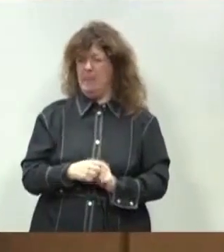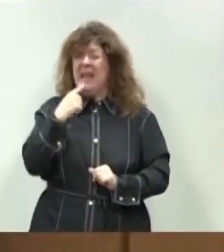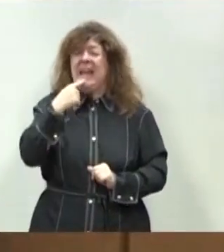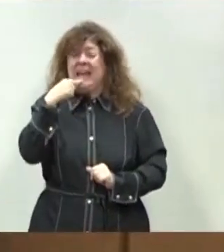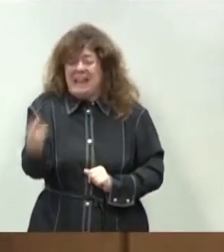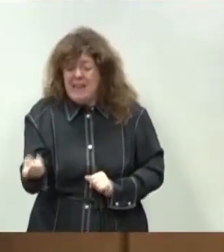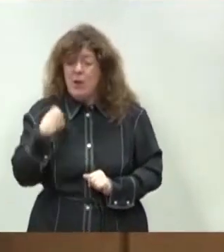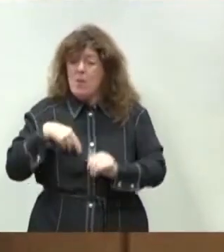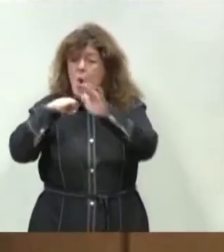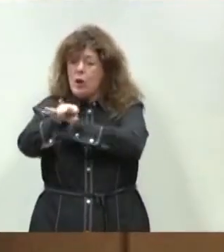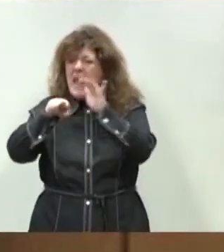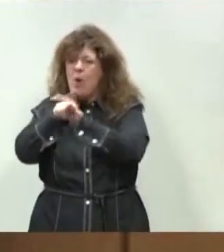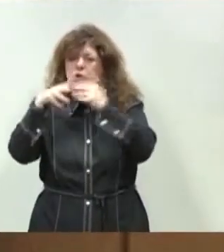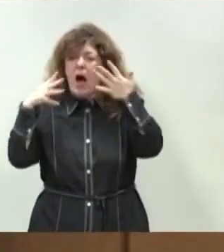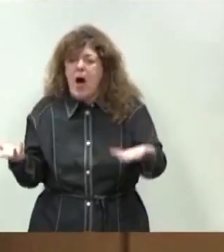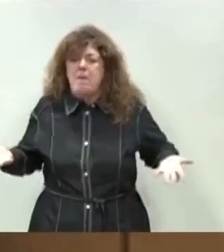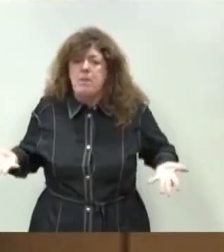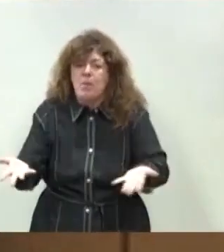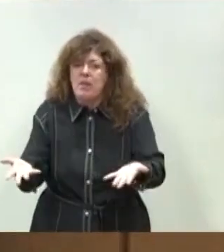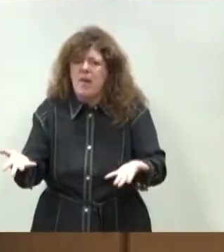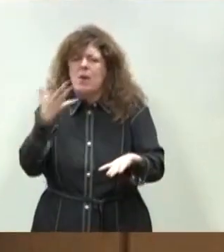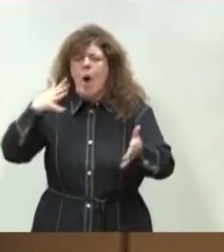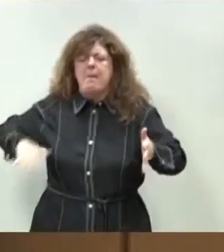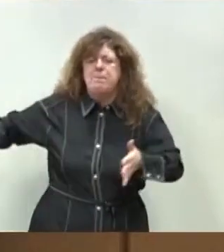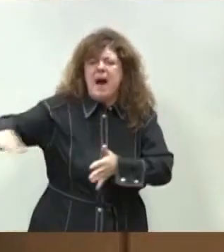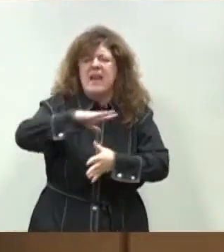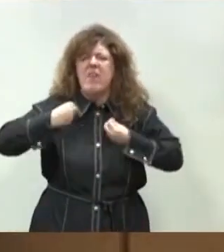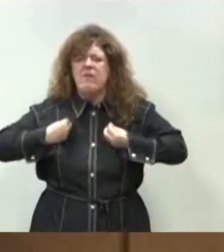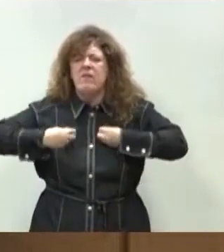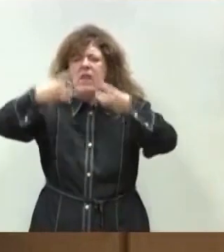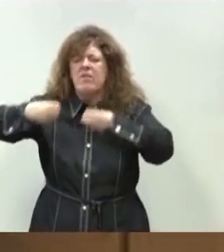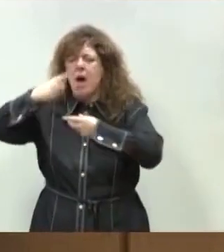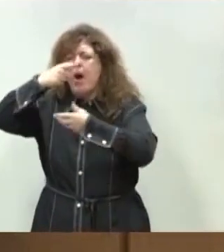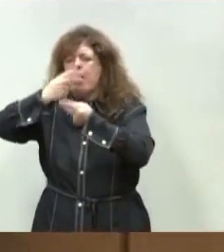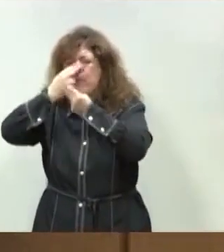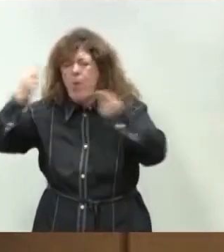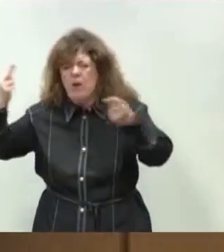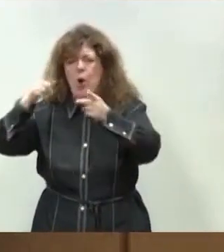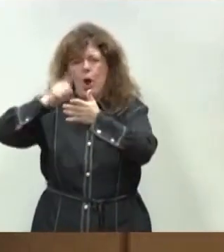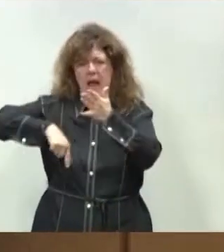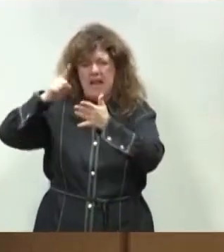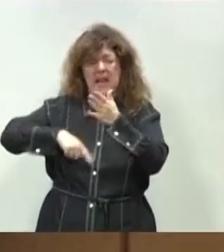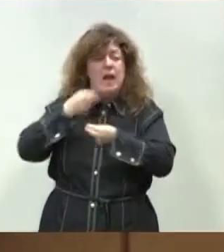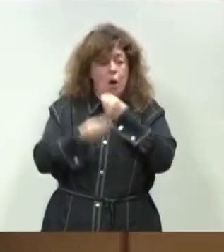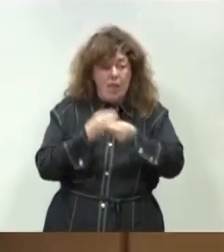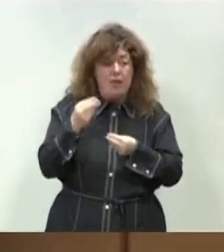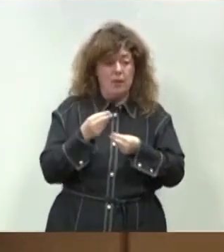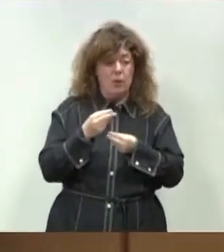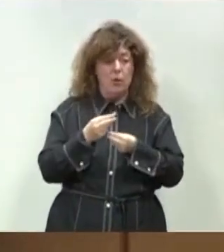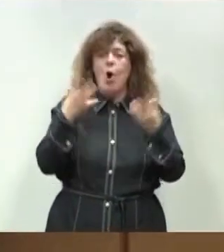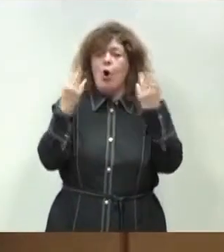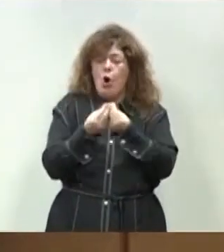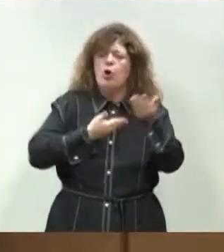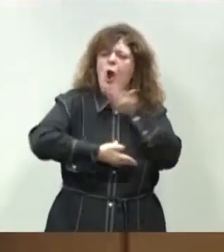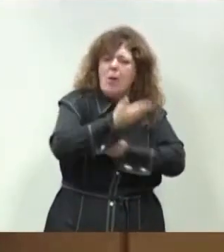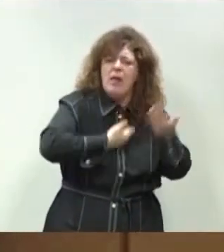esos recursos. Estamos propiciando un parque de vivienda público en alquiler y lo estamos haciendo, además, señoría, y yo lo agradezco,